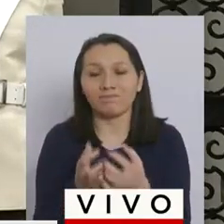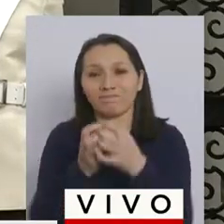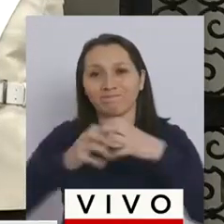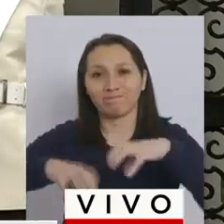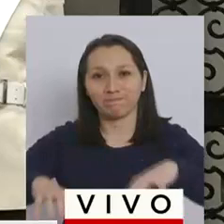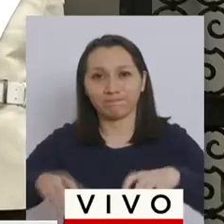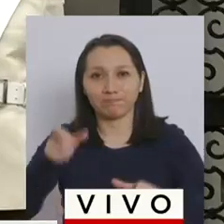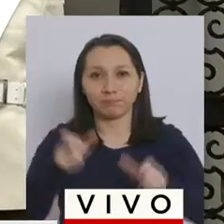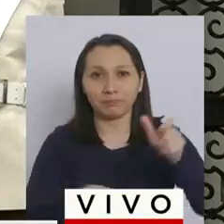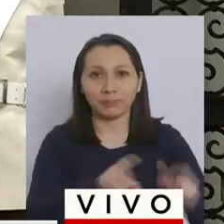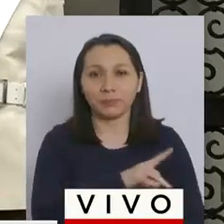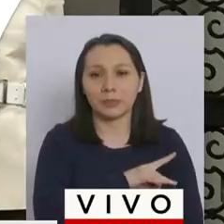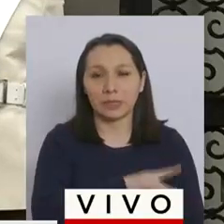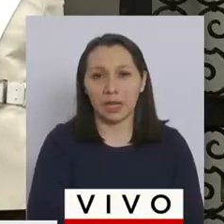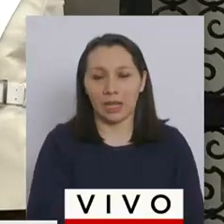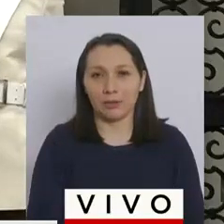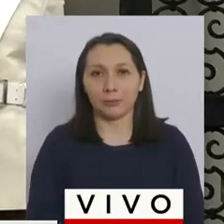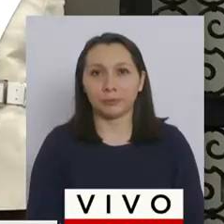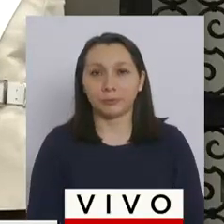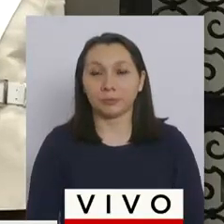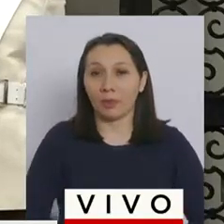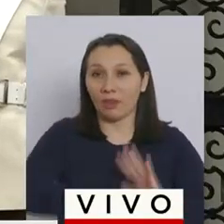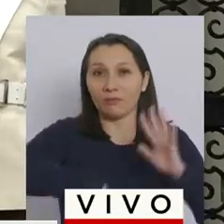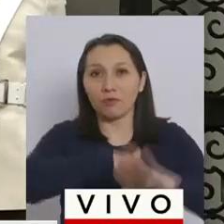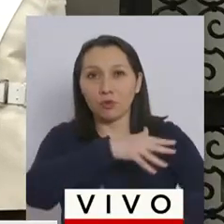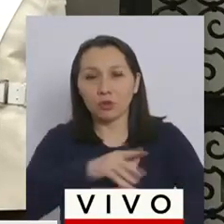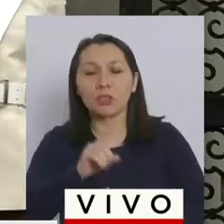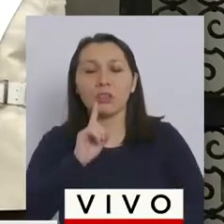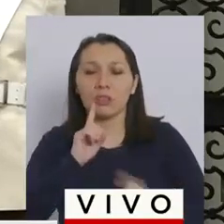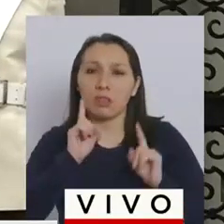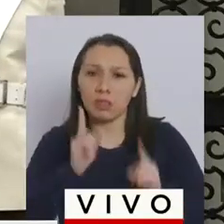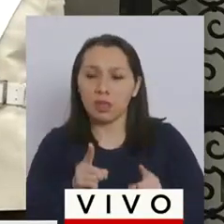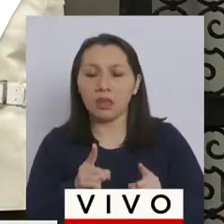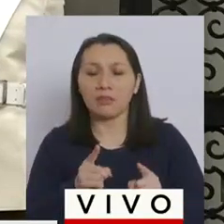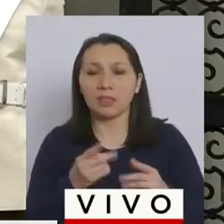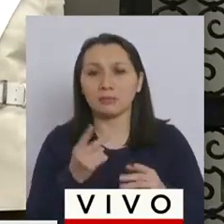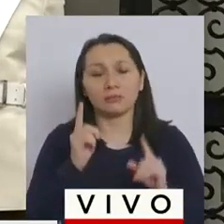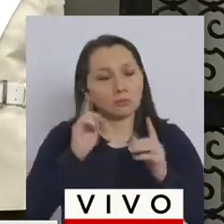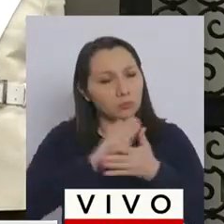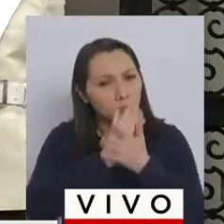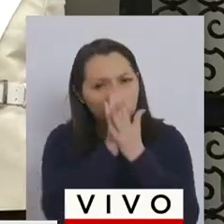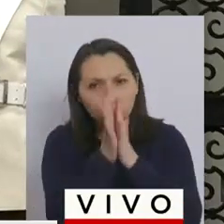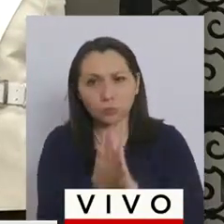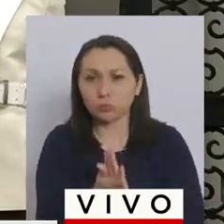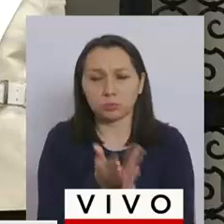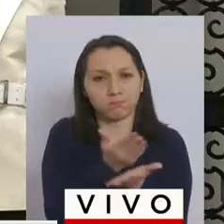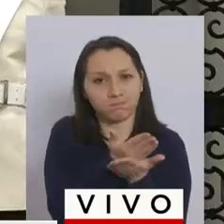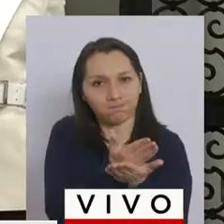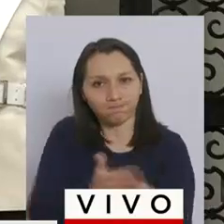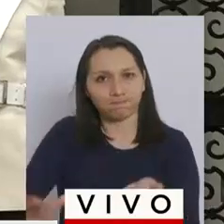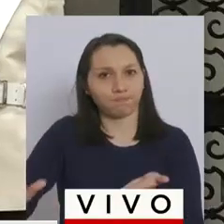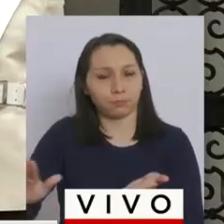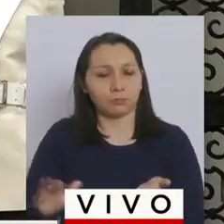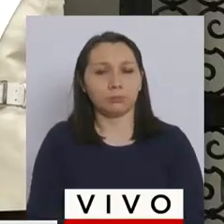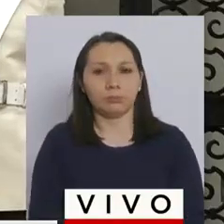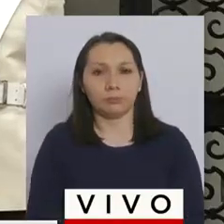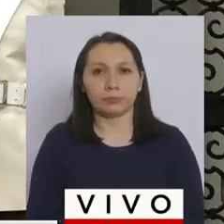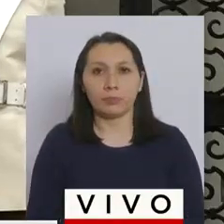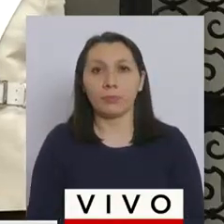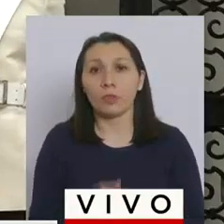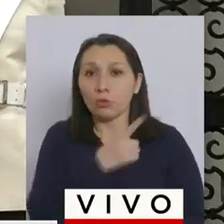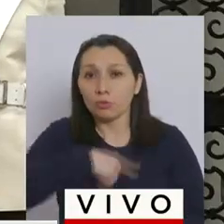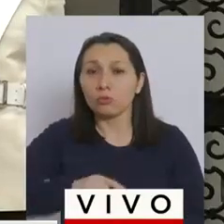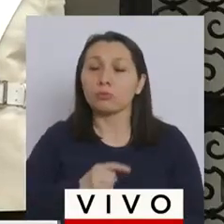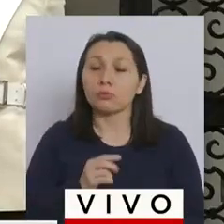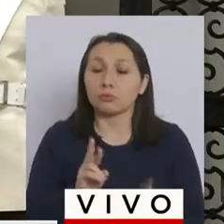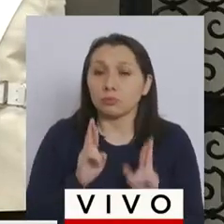divisiones entre los chilenos, que la violencia tiene que estar, por supuesto, absolutamente erradicada. Y